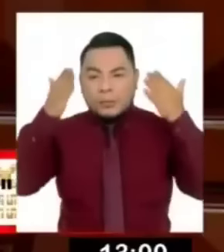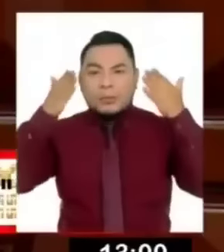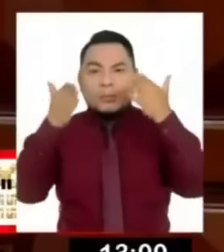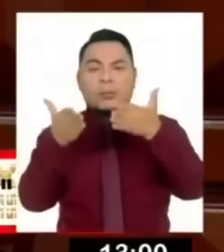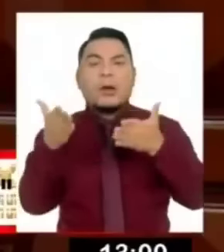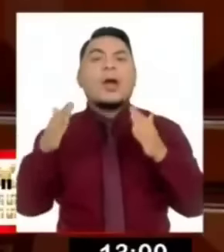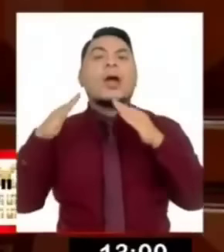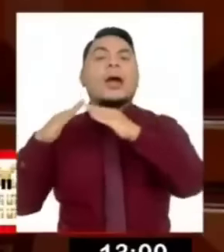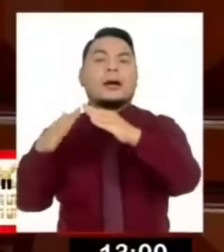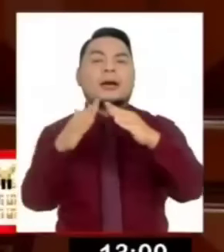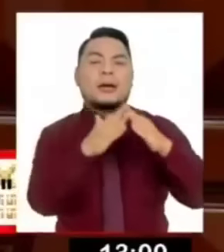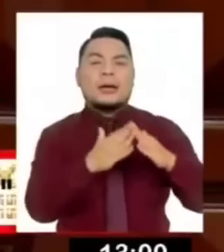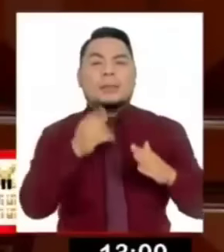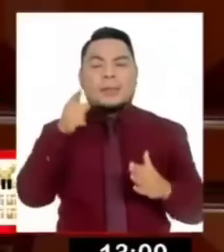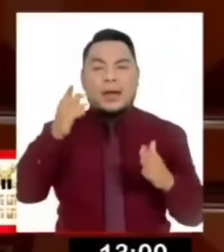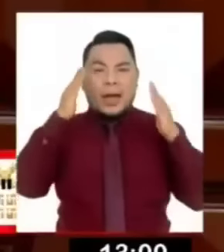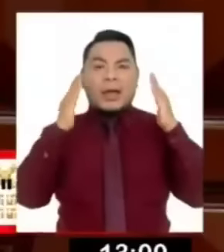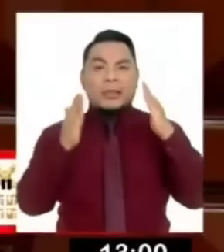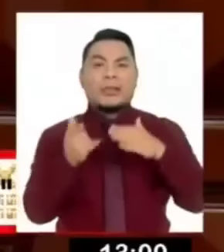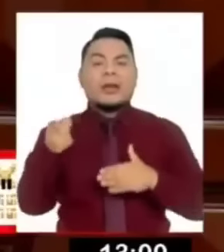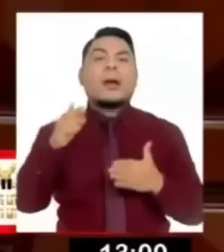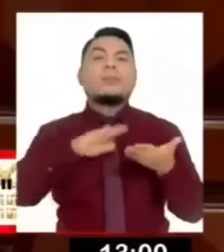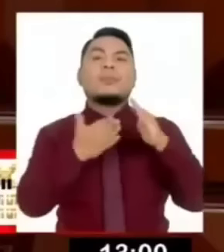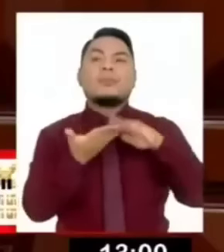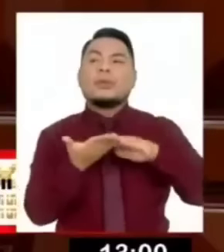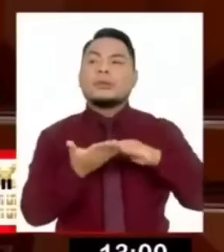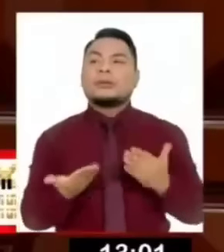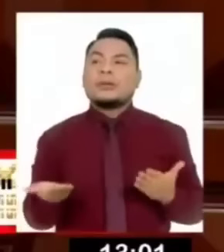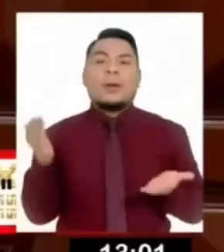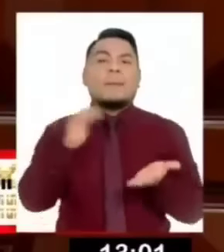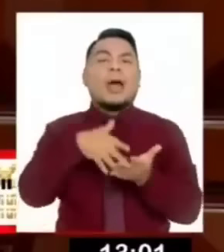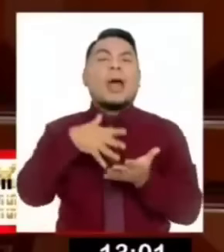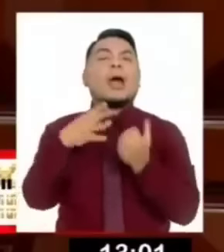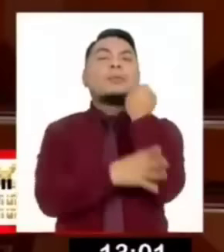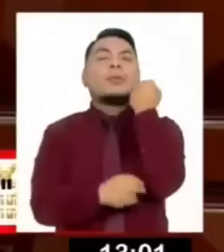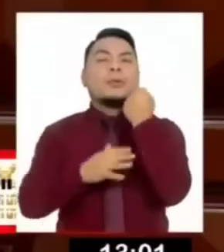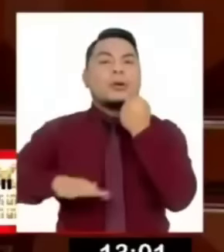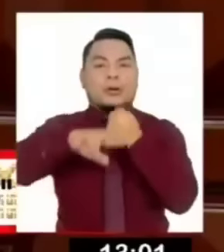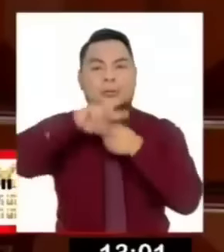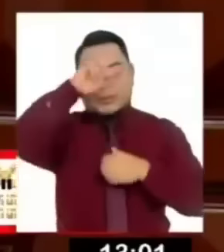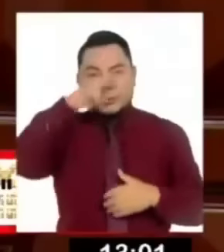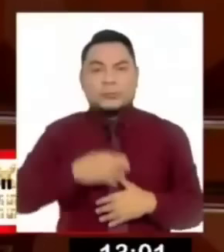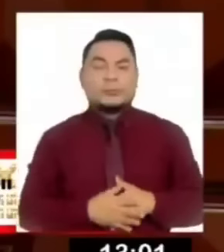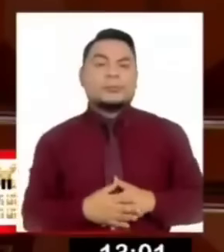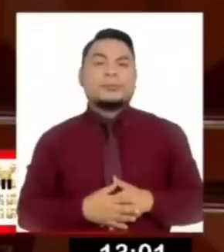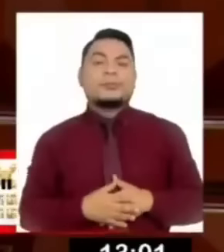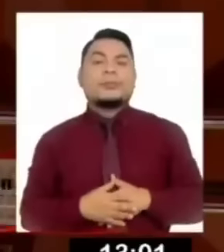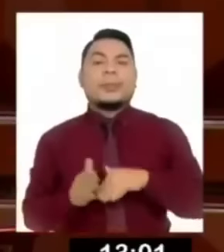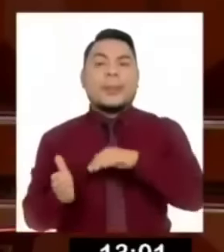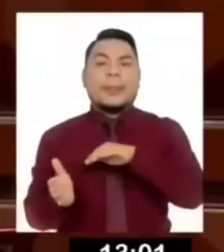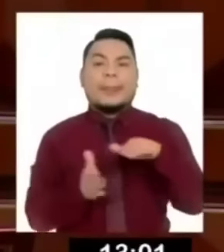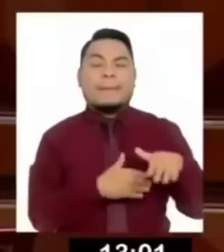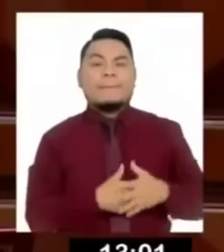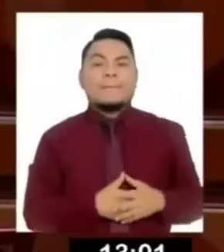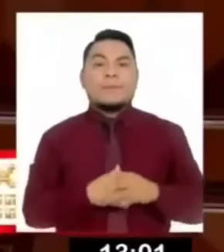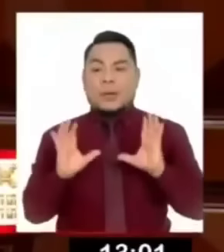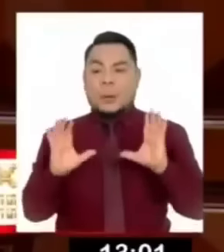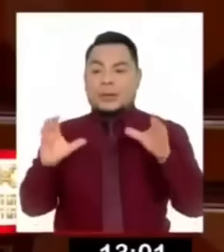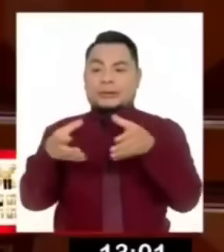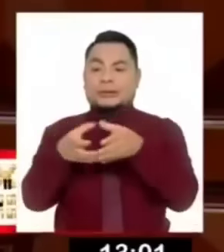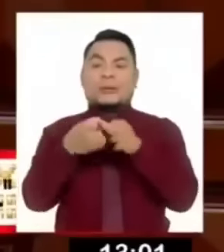focalización de hogares para atender a las poblaciones más vulnerables del país. La Asamblea